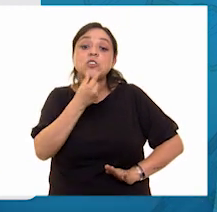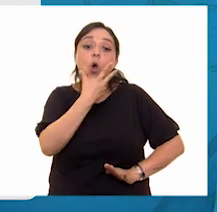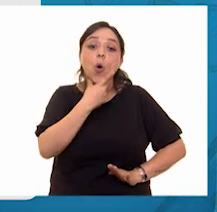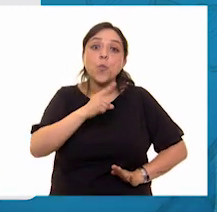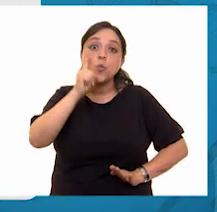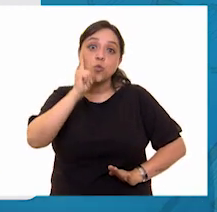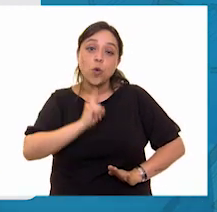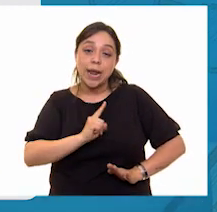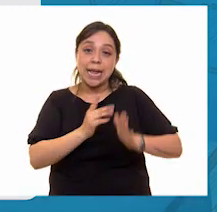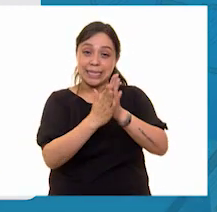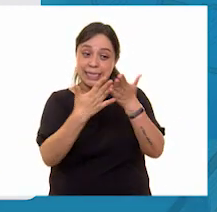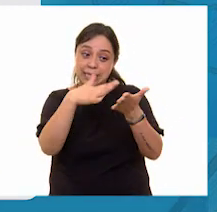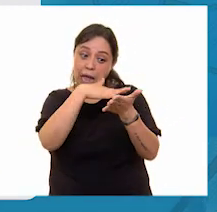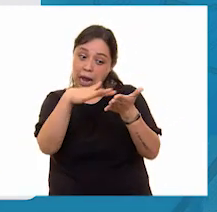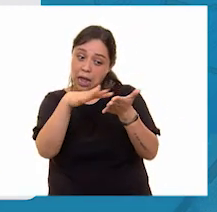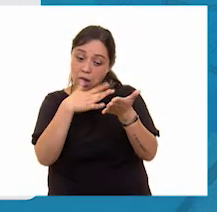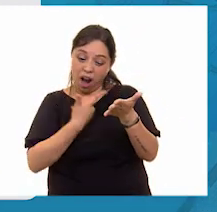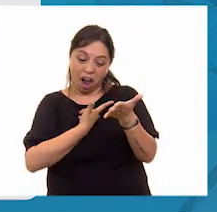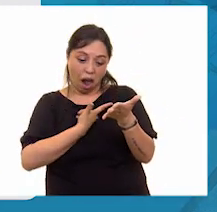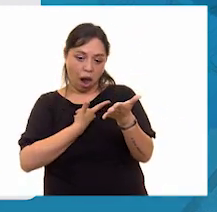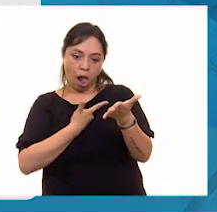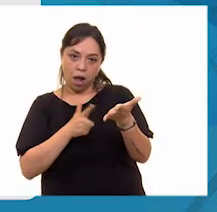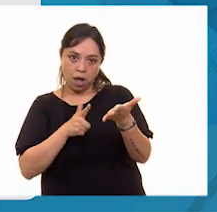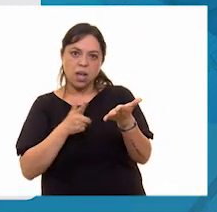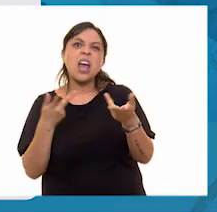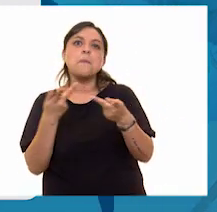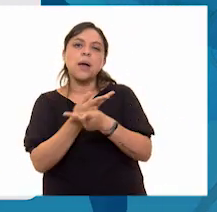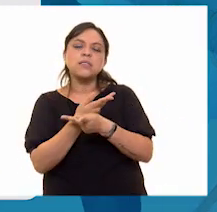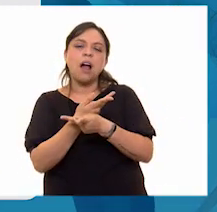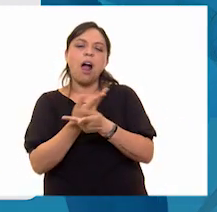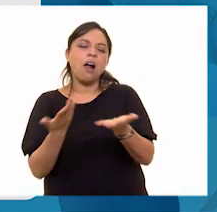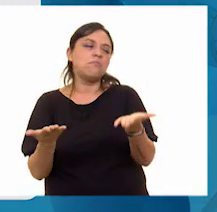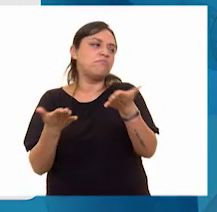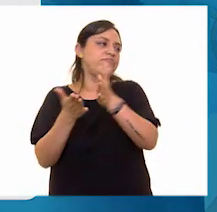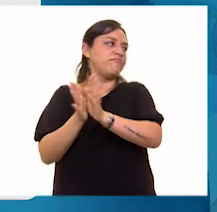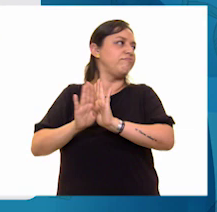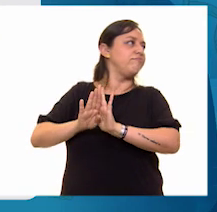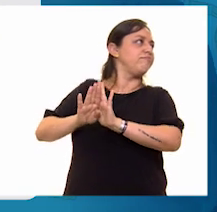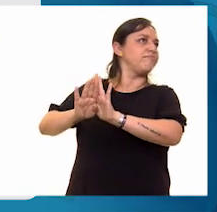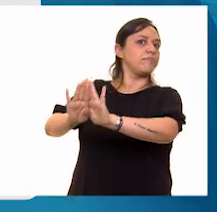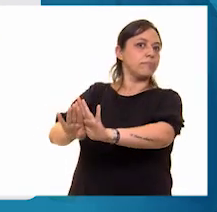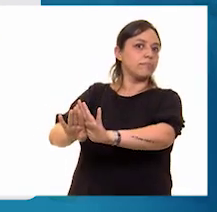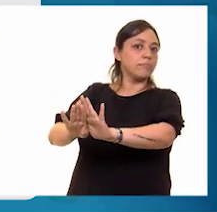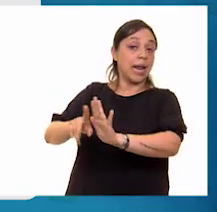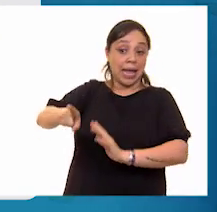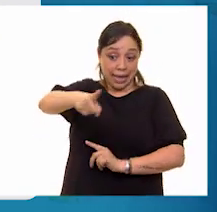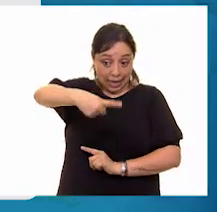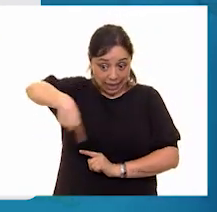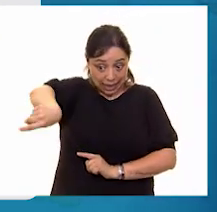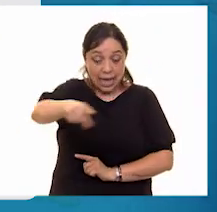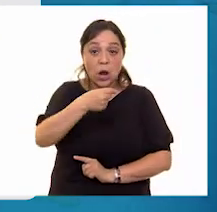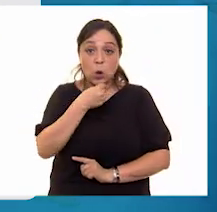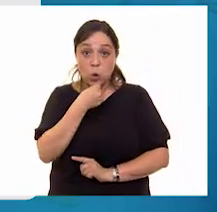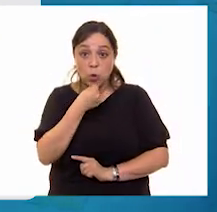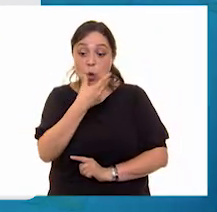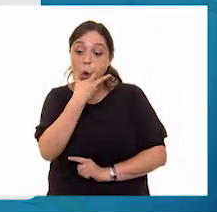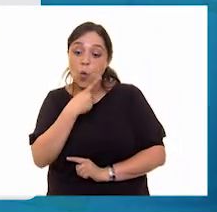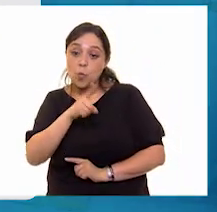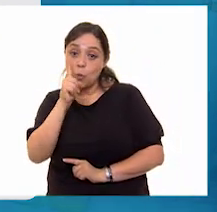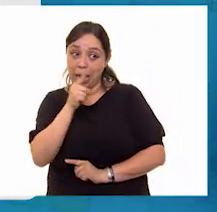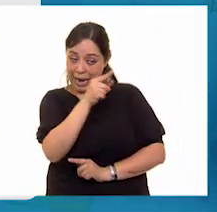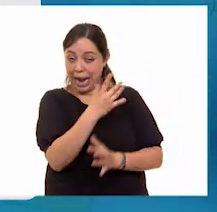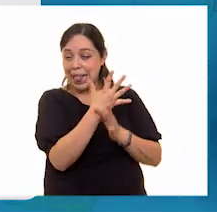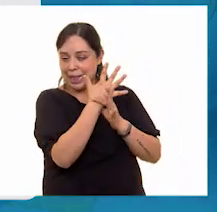les gusta una lectura, simplemente la abandonan. Para las niñas y los niños, dice el escritor, hay cosas